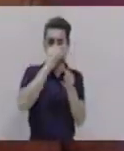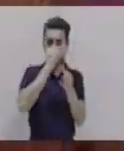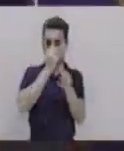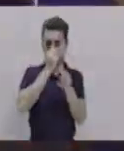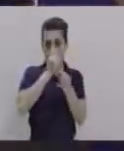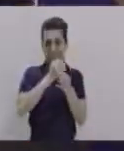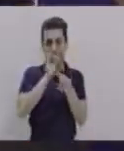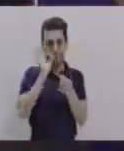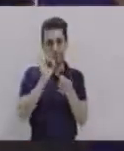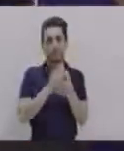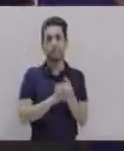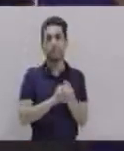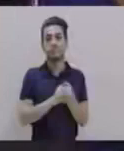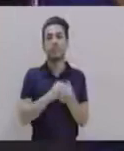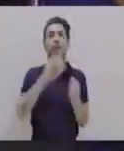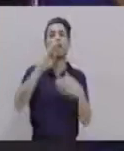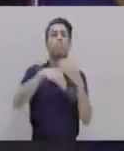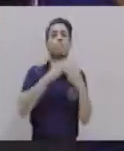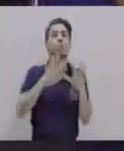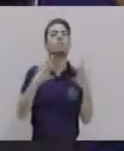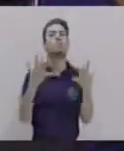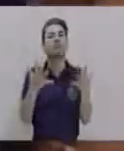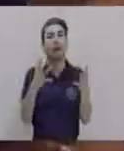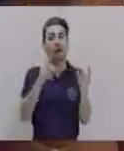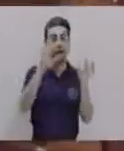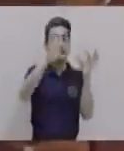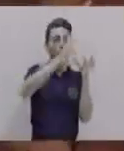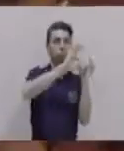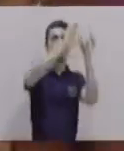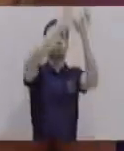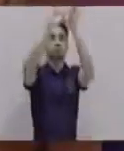estos. Muy bien. ¿Qué sigue después en esta